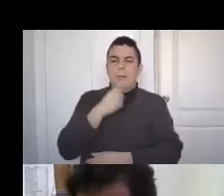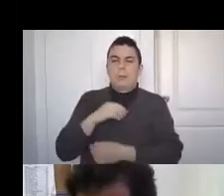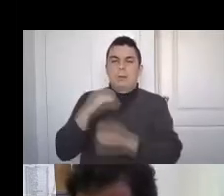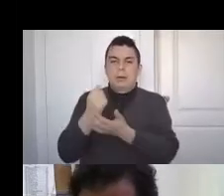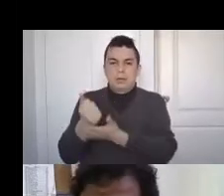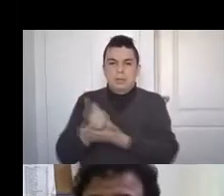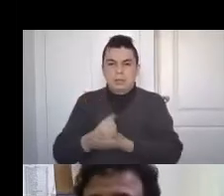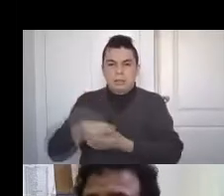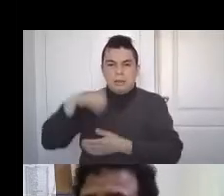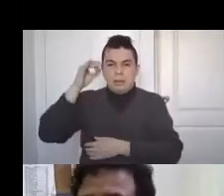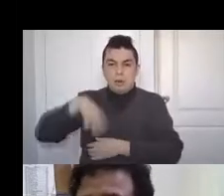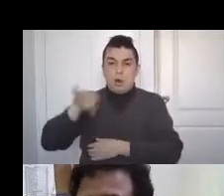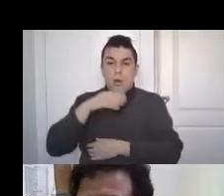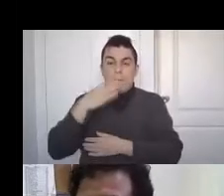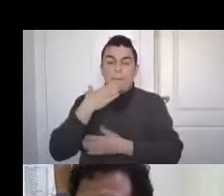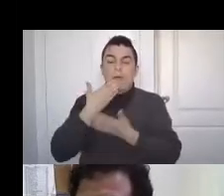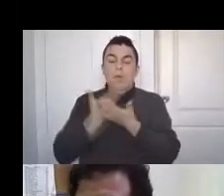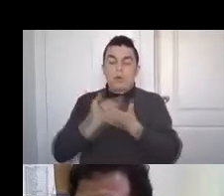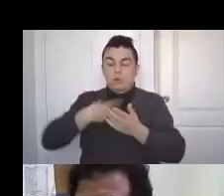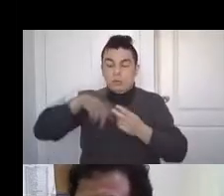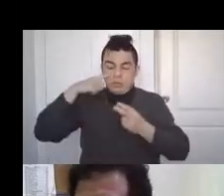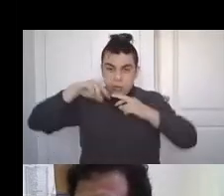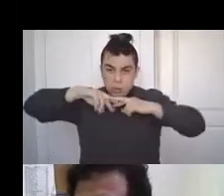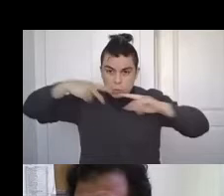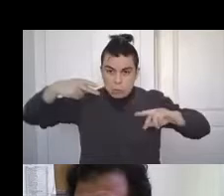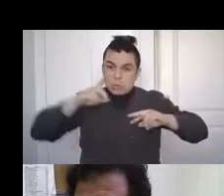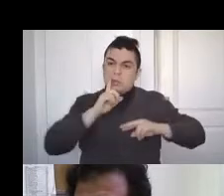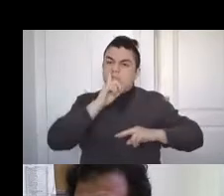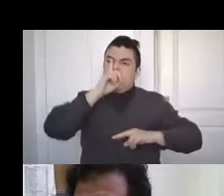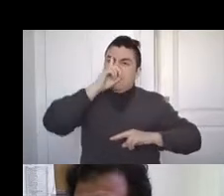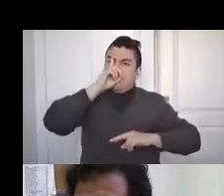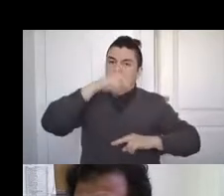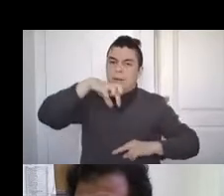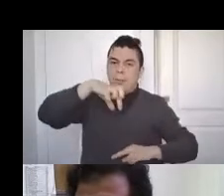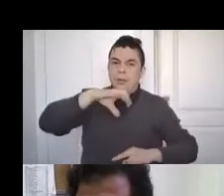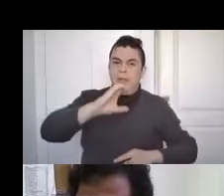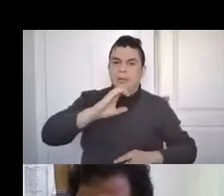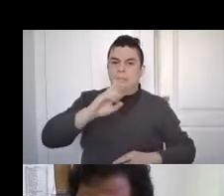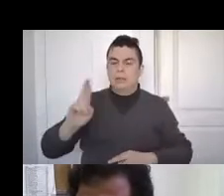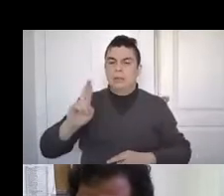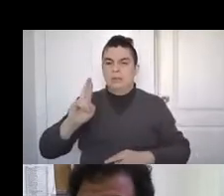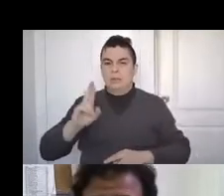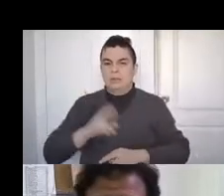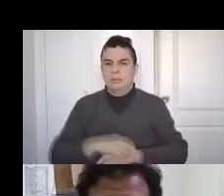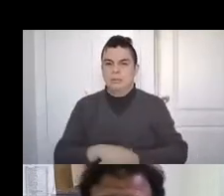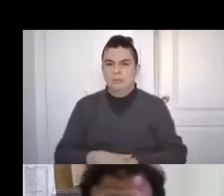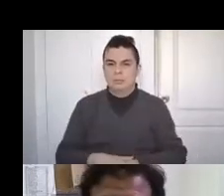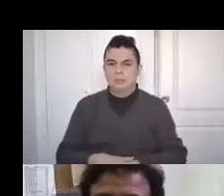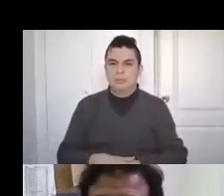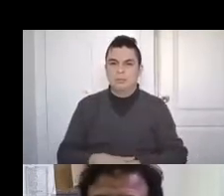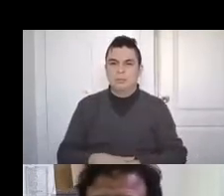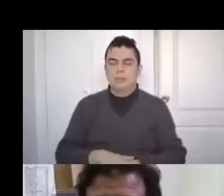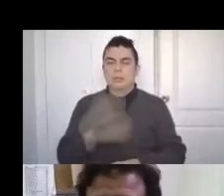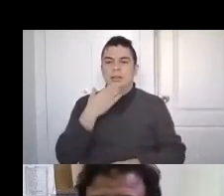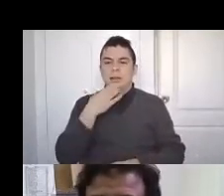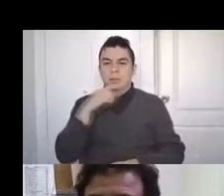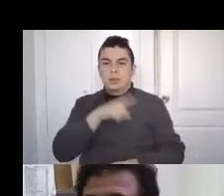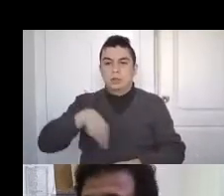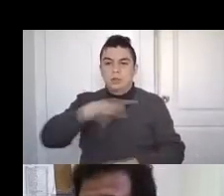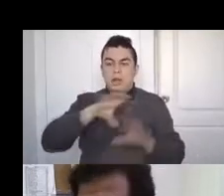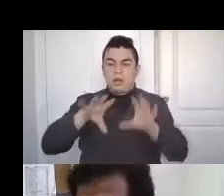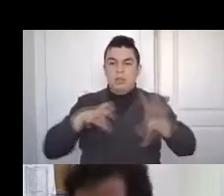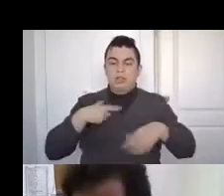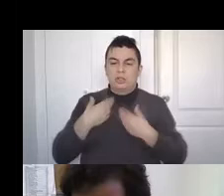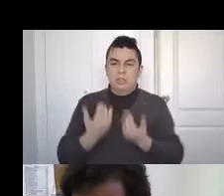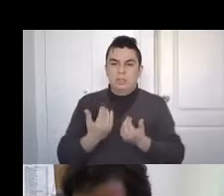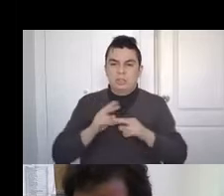RT-PCR, ¿sí? Y otras técnicas derivadas de tanto de antígenos como del RT-PCR. Y para eso yo tengo que hacer un